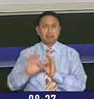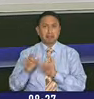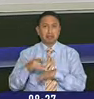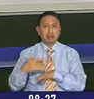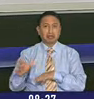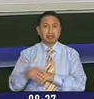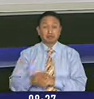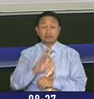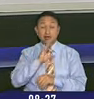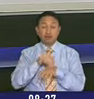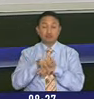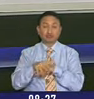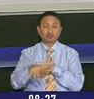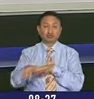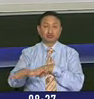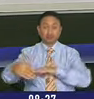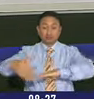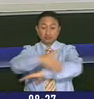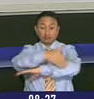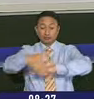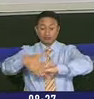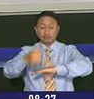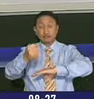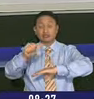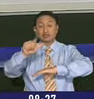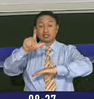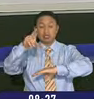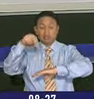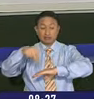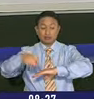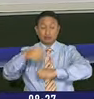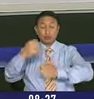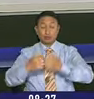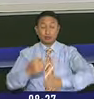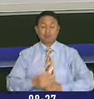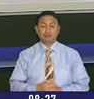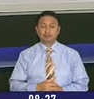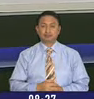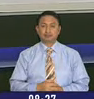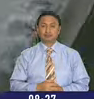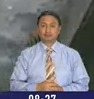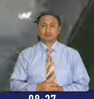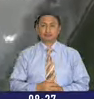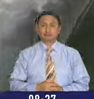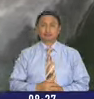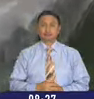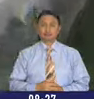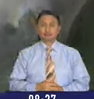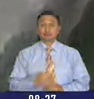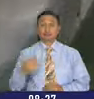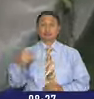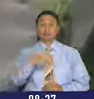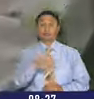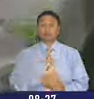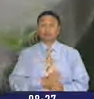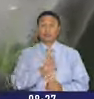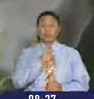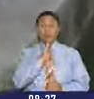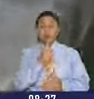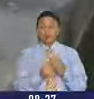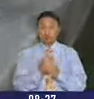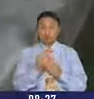El desperdicio y los baches en la calle Juan Salinas son parte de los inconvenientes. Cada vez son más frecuentes las fugas